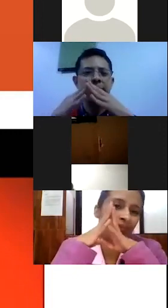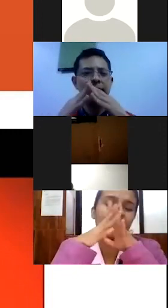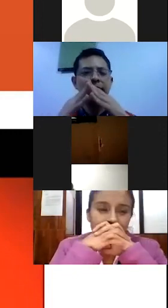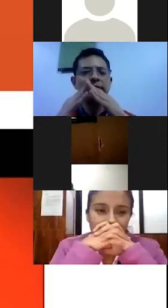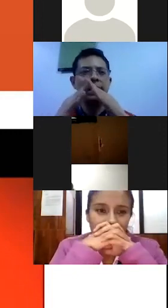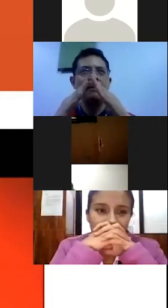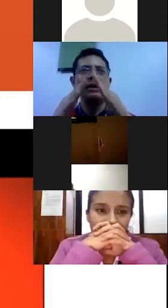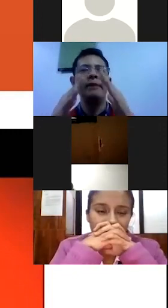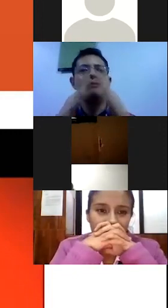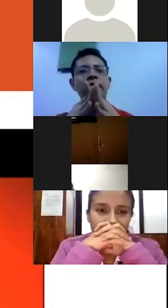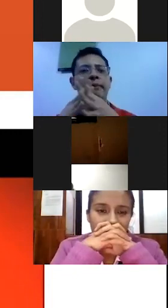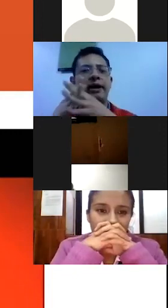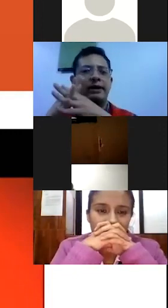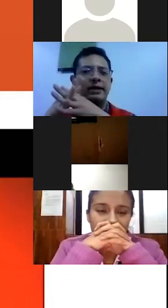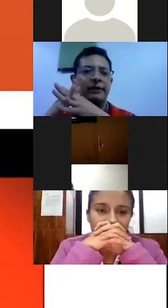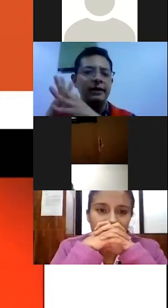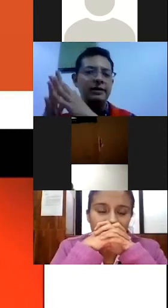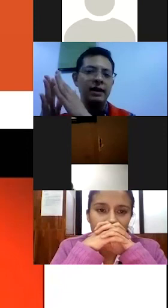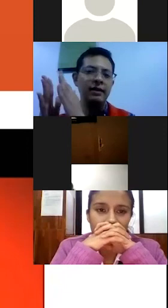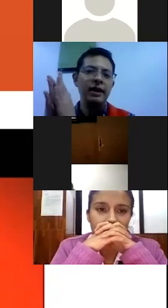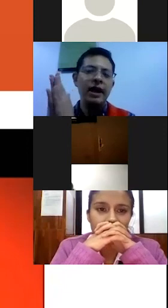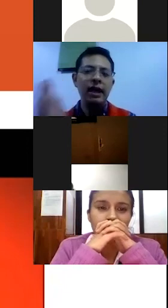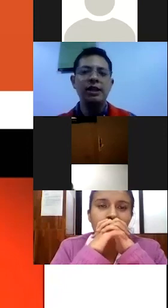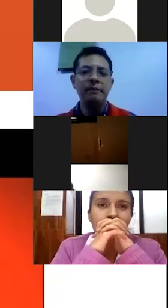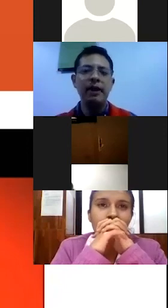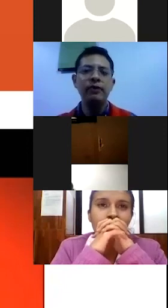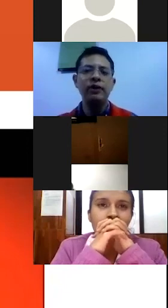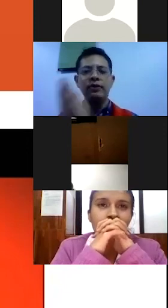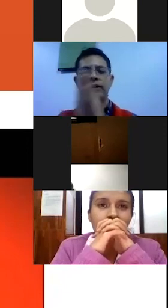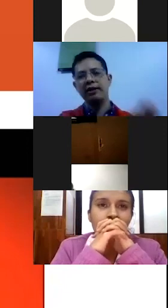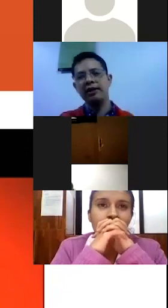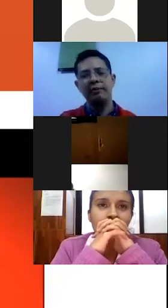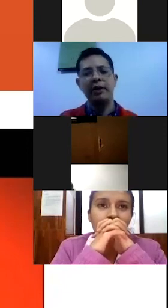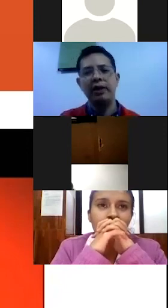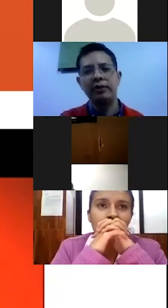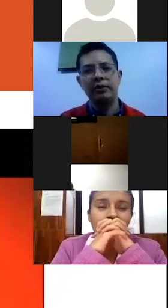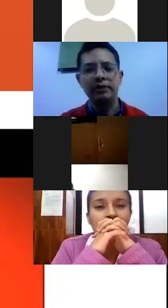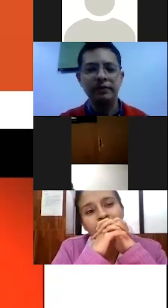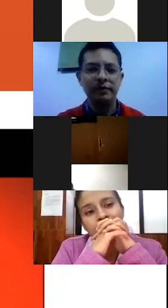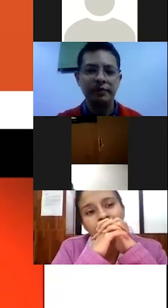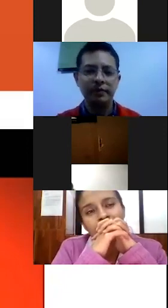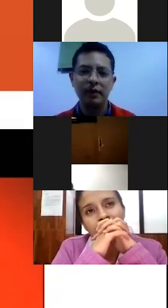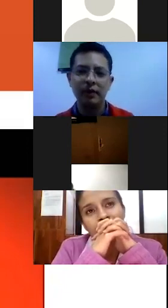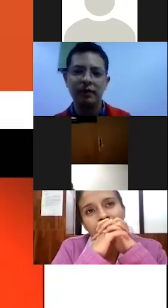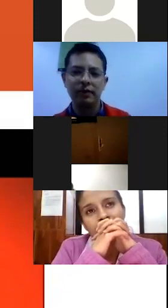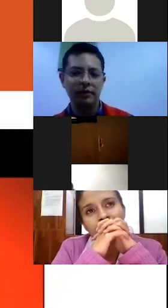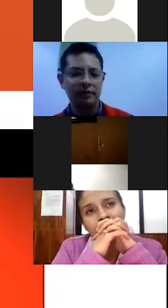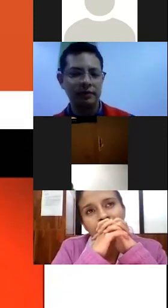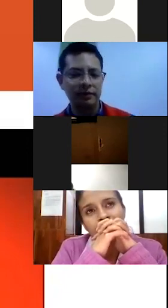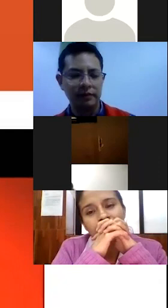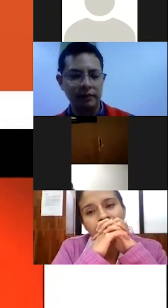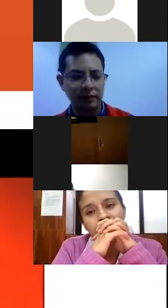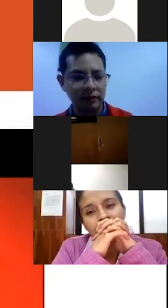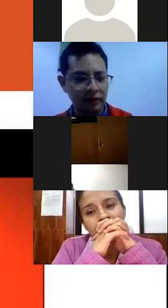se marca la pauta para que se diferencie RCP para un niño y RCP para un adulto? Me imagino que tal